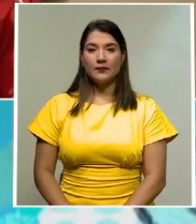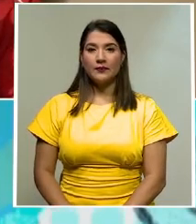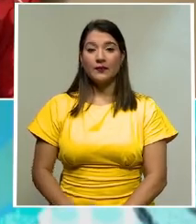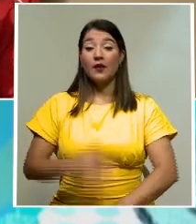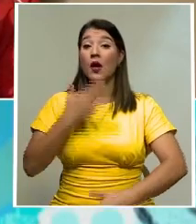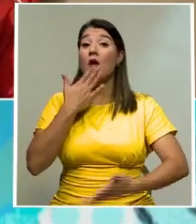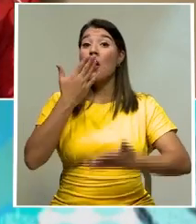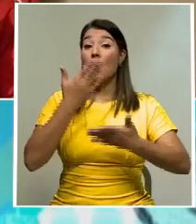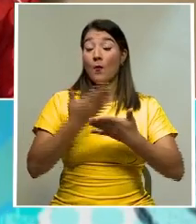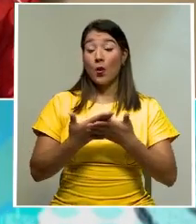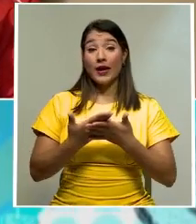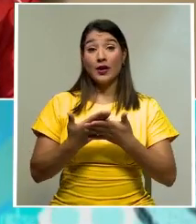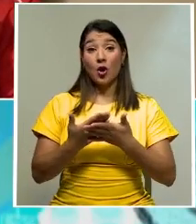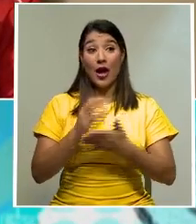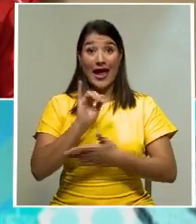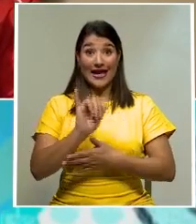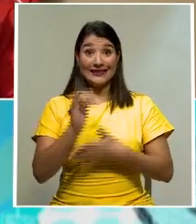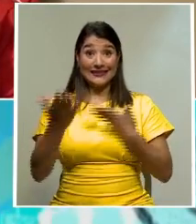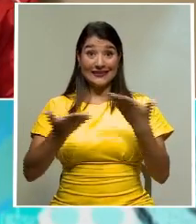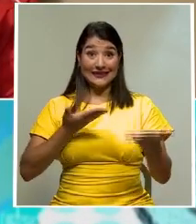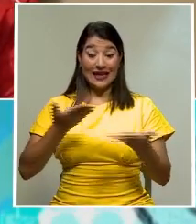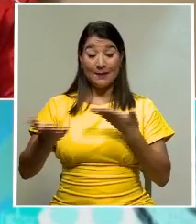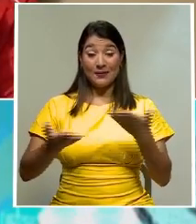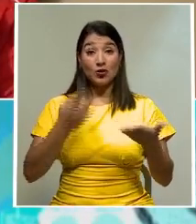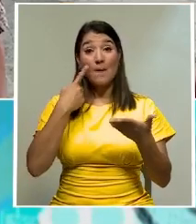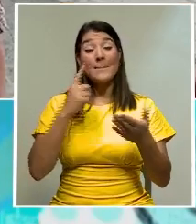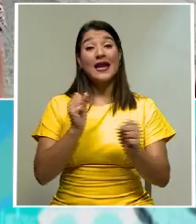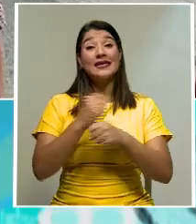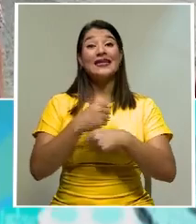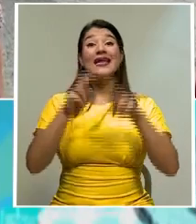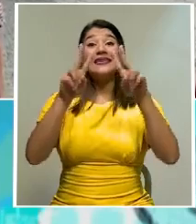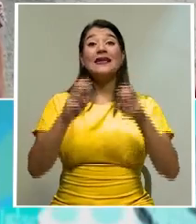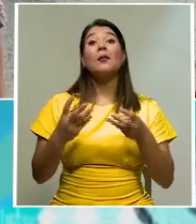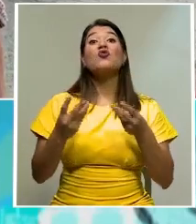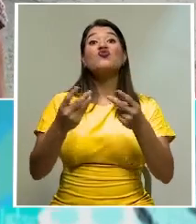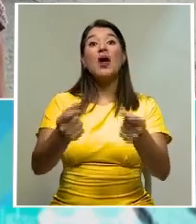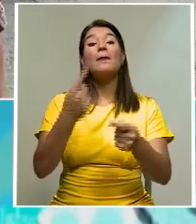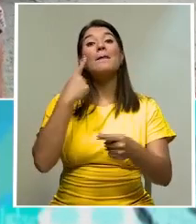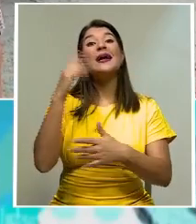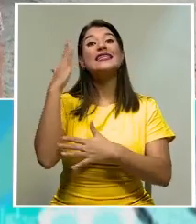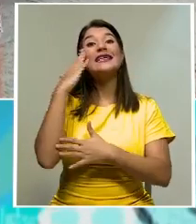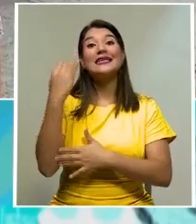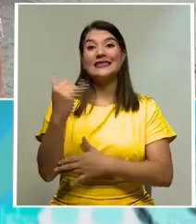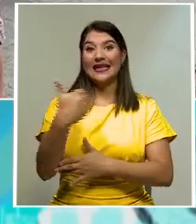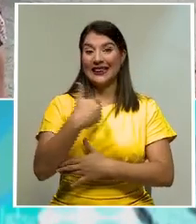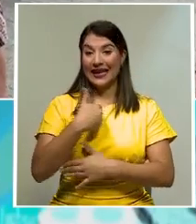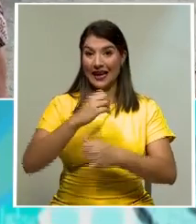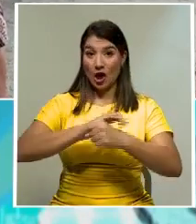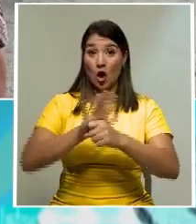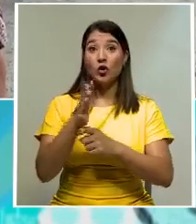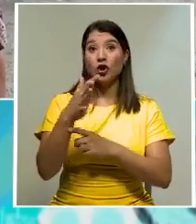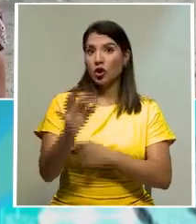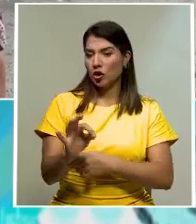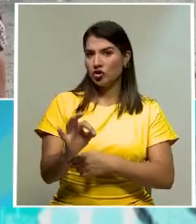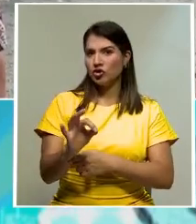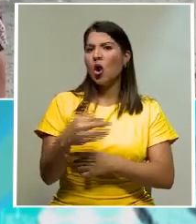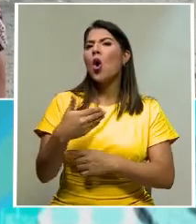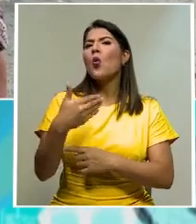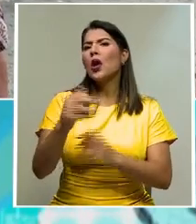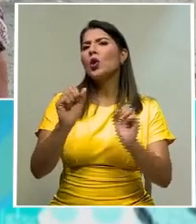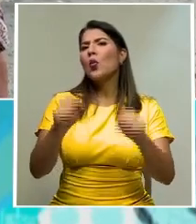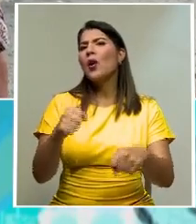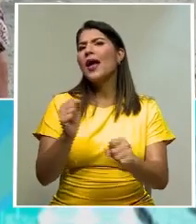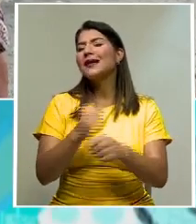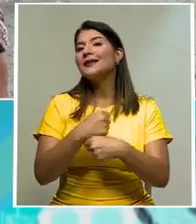Bueno, precisamente este servicio de pruebas rápidas de COVID-19 estará habilitado a las 24 horas de los 7